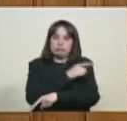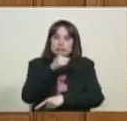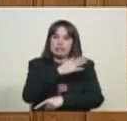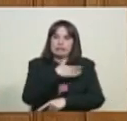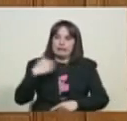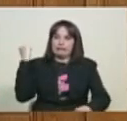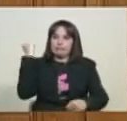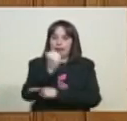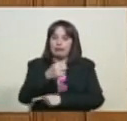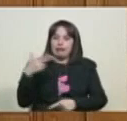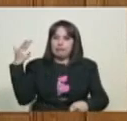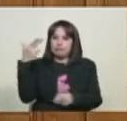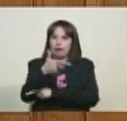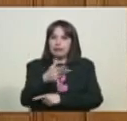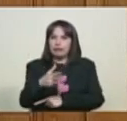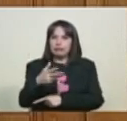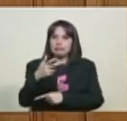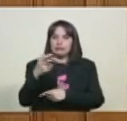golpista,